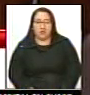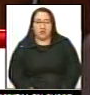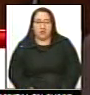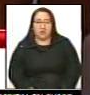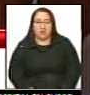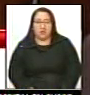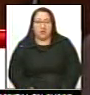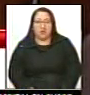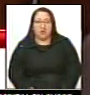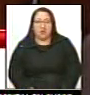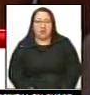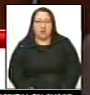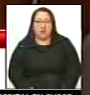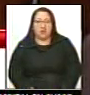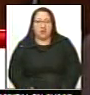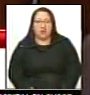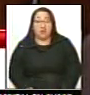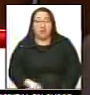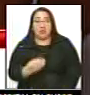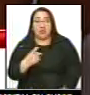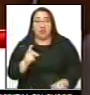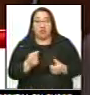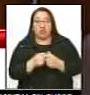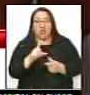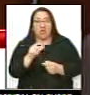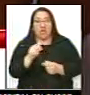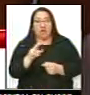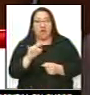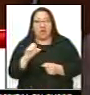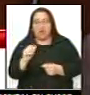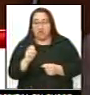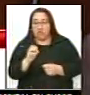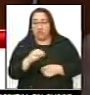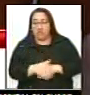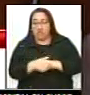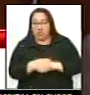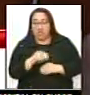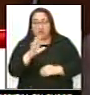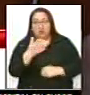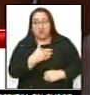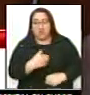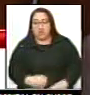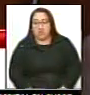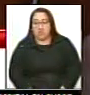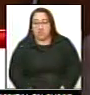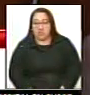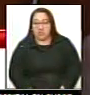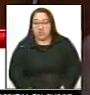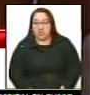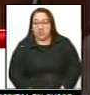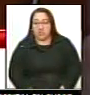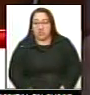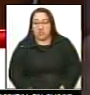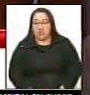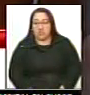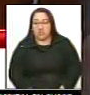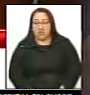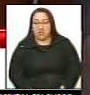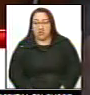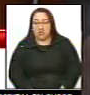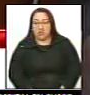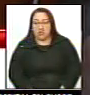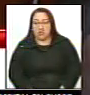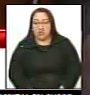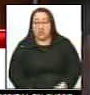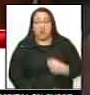mucho la Comisión Lavallato. A propósito, yo quiero felicitar a los miembros de la Comisión Lavallato, a la subpresidencia, a la señora Bartra, a quien no conocía